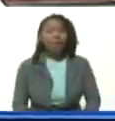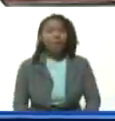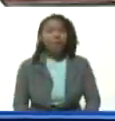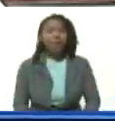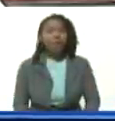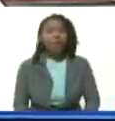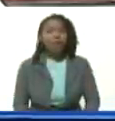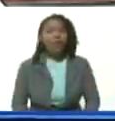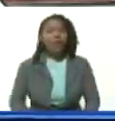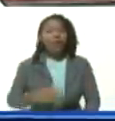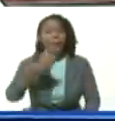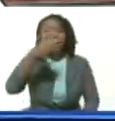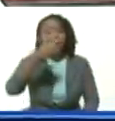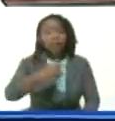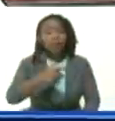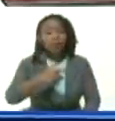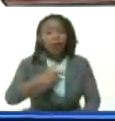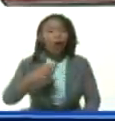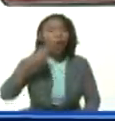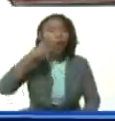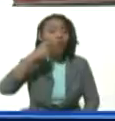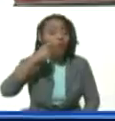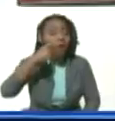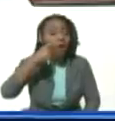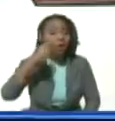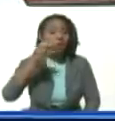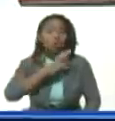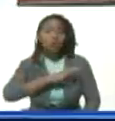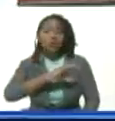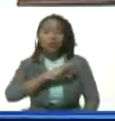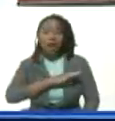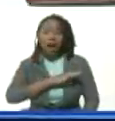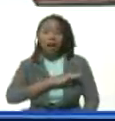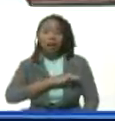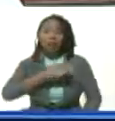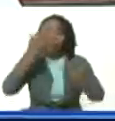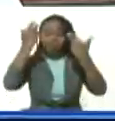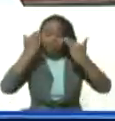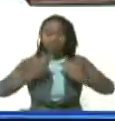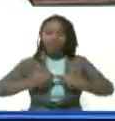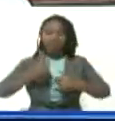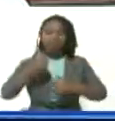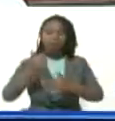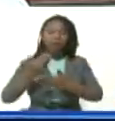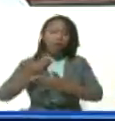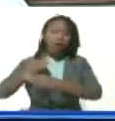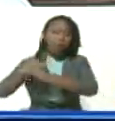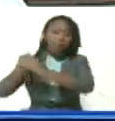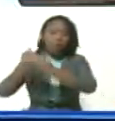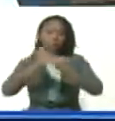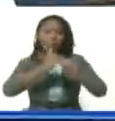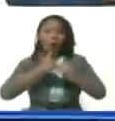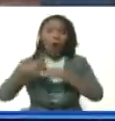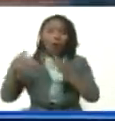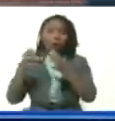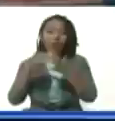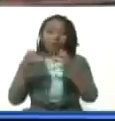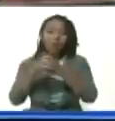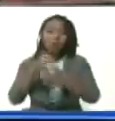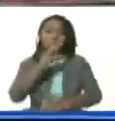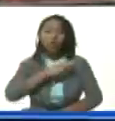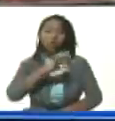del ser humano, de la sociedad. El bienestar colectivo, el bienestar